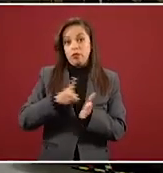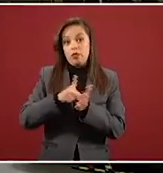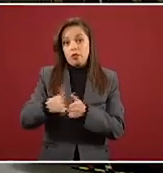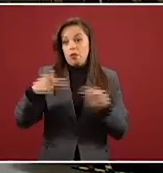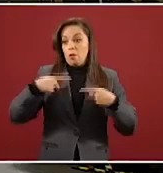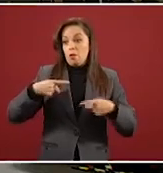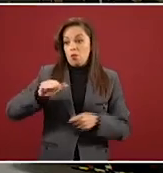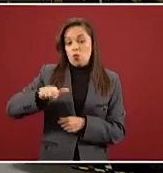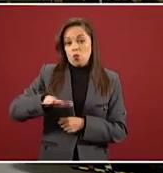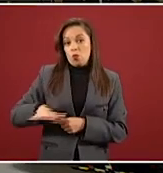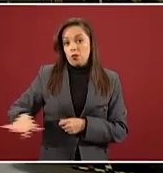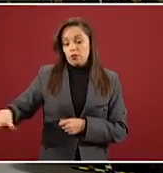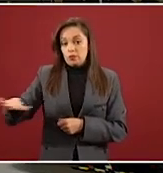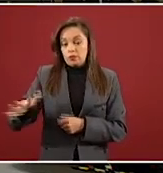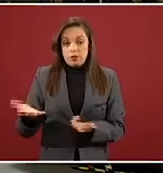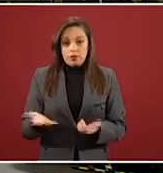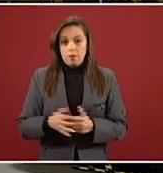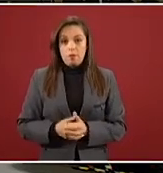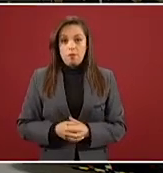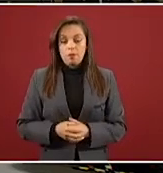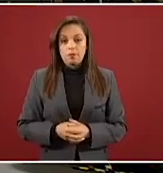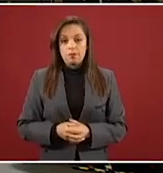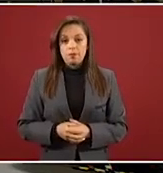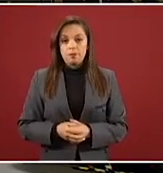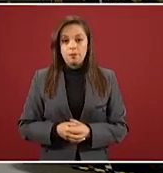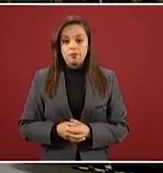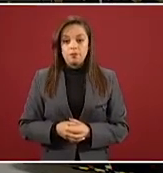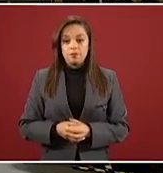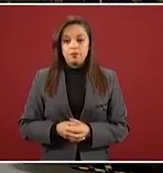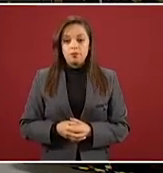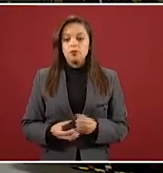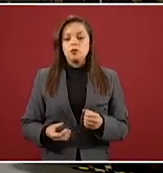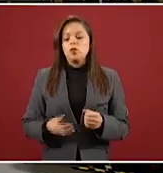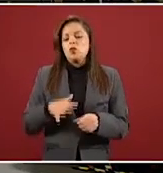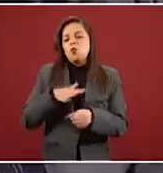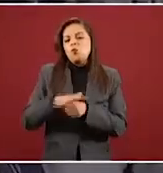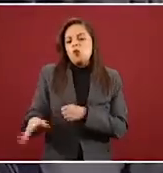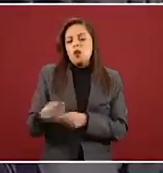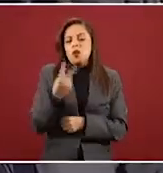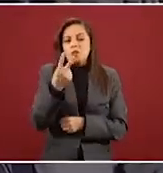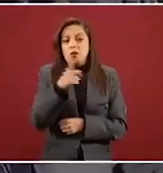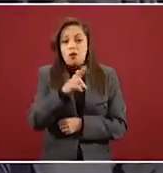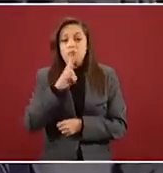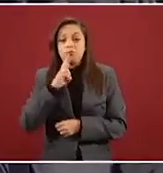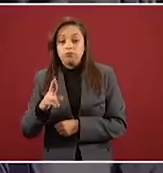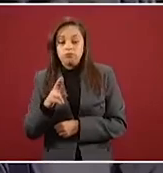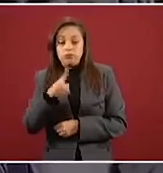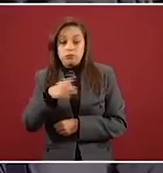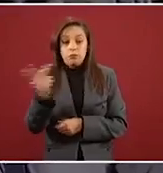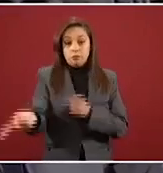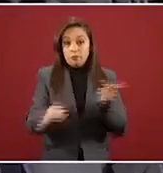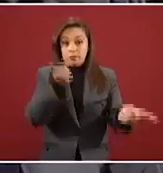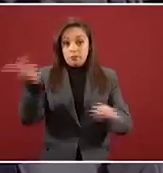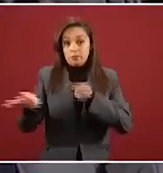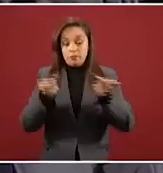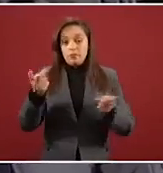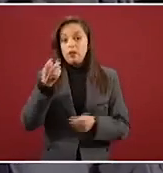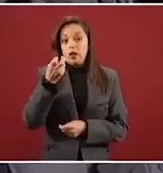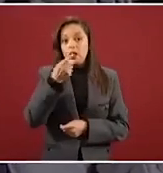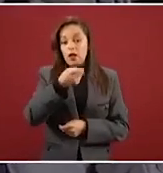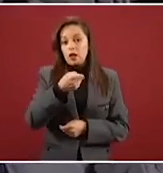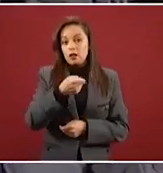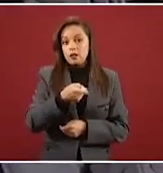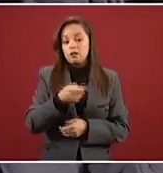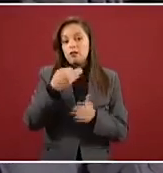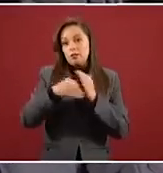cualquiera de los dos escenarios, cualquiera de los dos resultados de esta consulta, se estarían violando derechos y los derechos no se pueden poner a